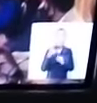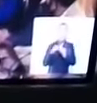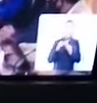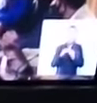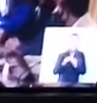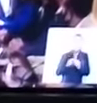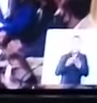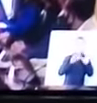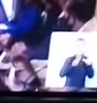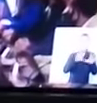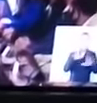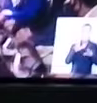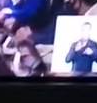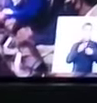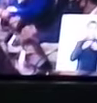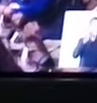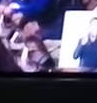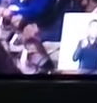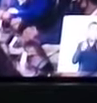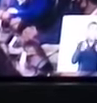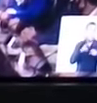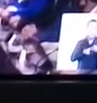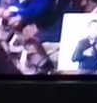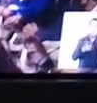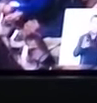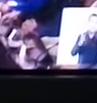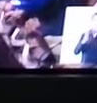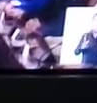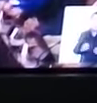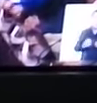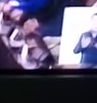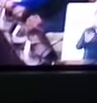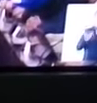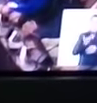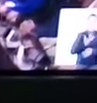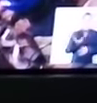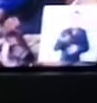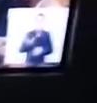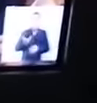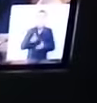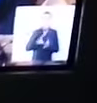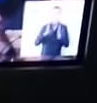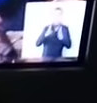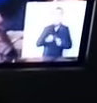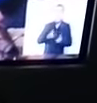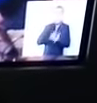le pierde 75 millones de dólares en la emergencia, más que el gobierno está haciendo la mayoría de la inversión.